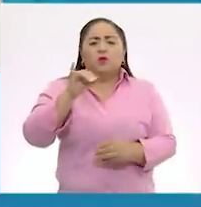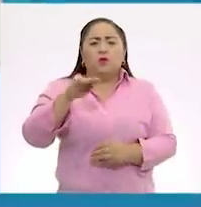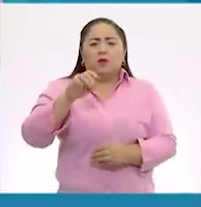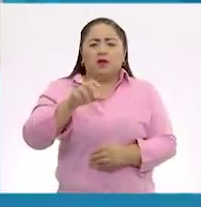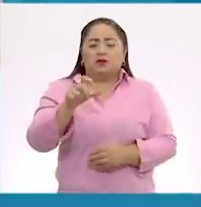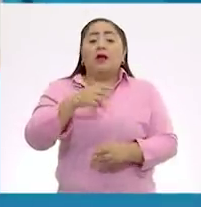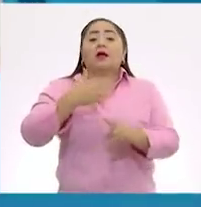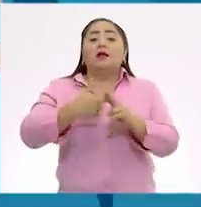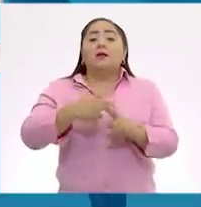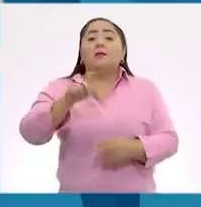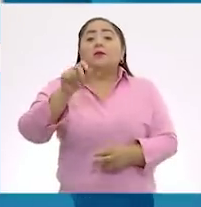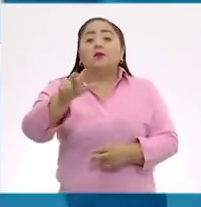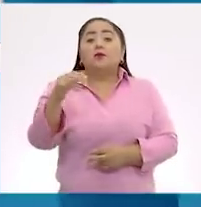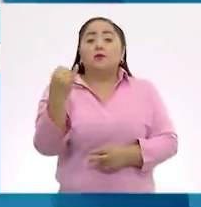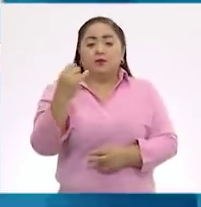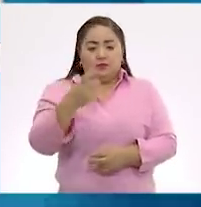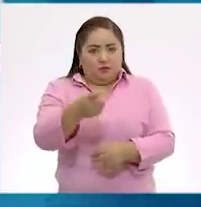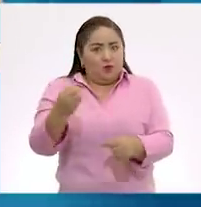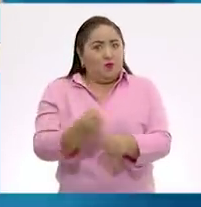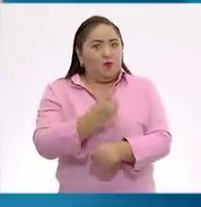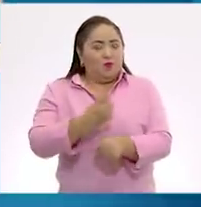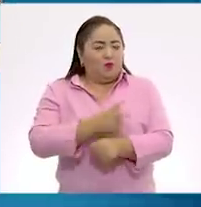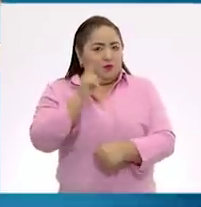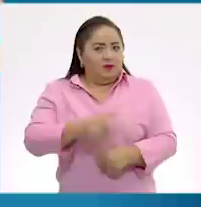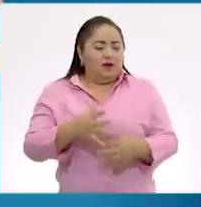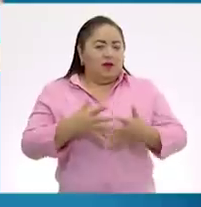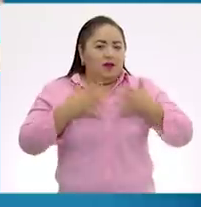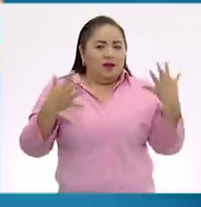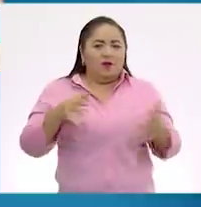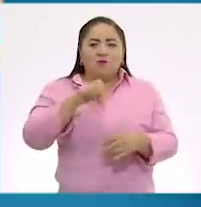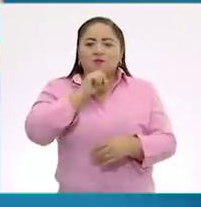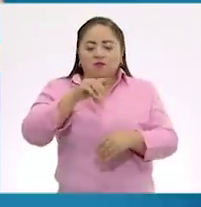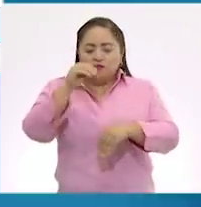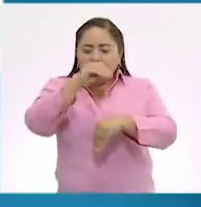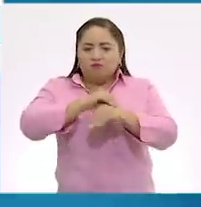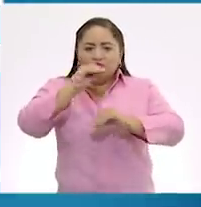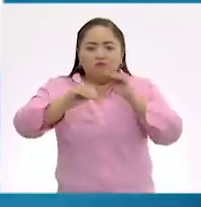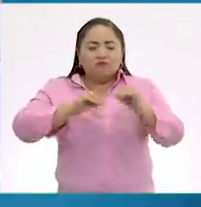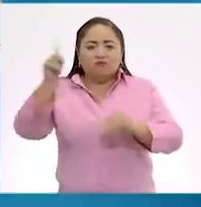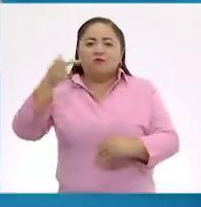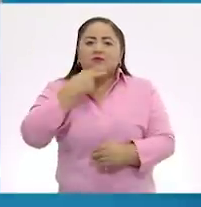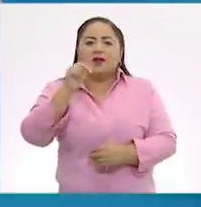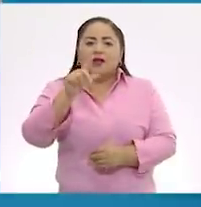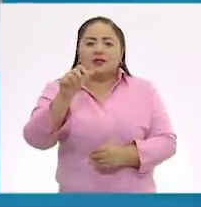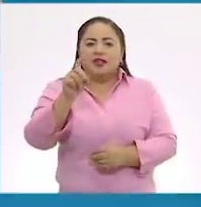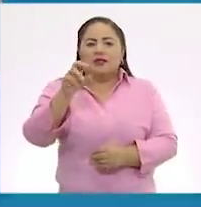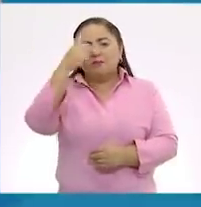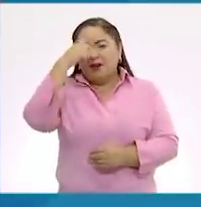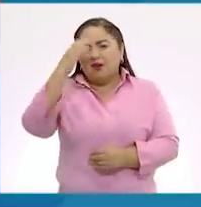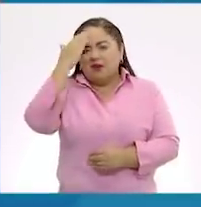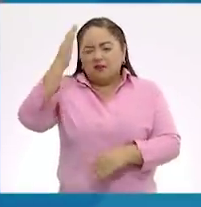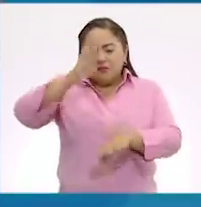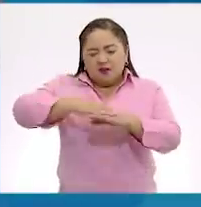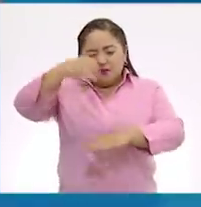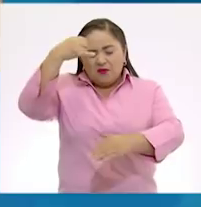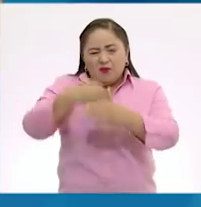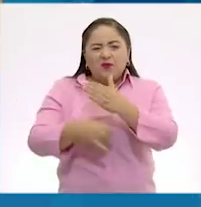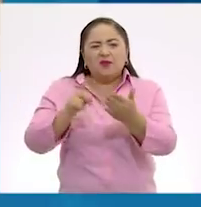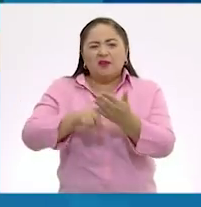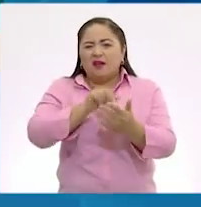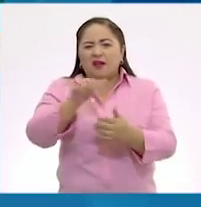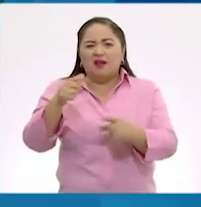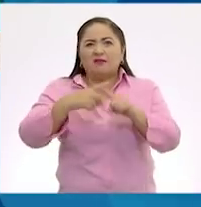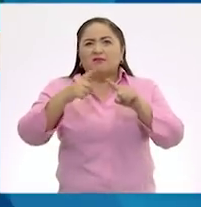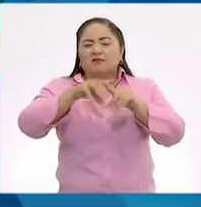de junio. Es una oportunidad tan grandiosa como las propias esculturas de Alexander Calder para conocer a fondo una de las cúspides de